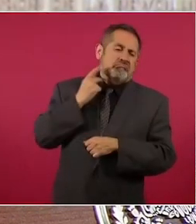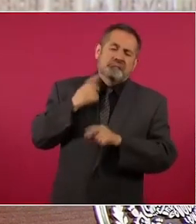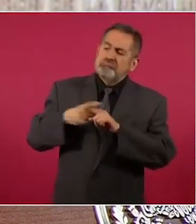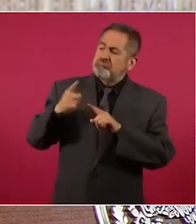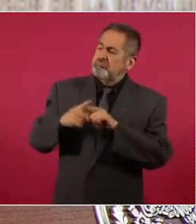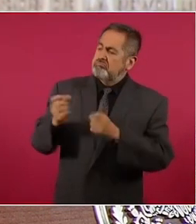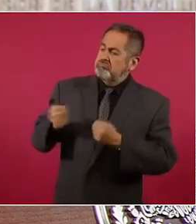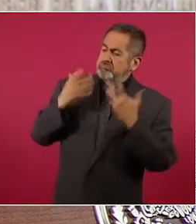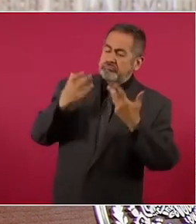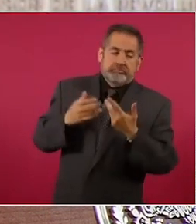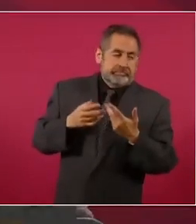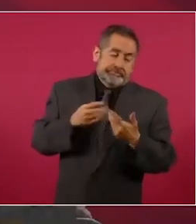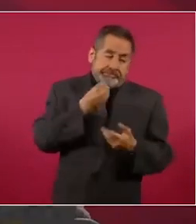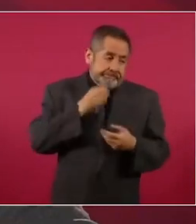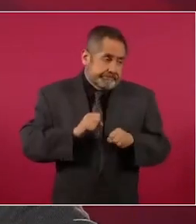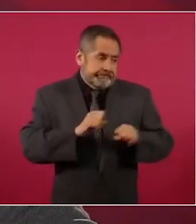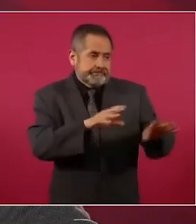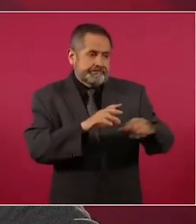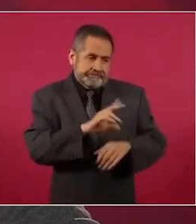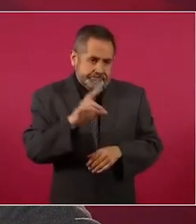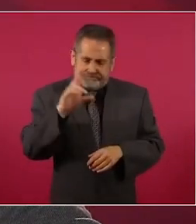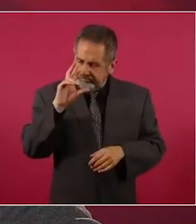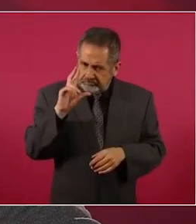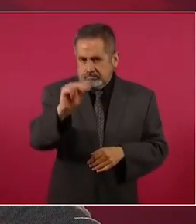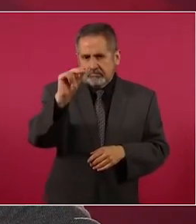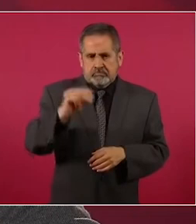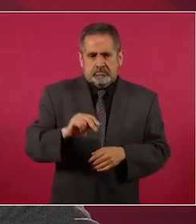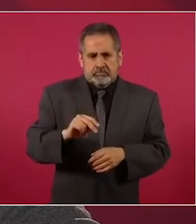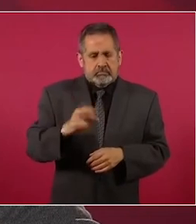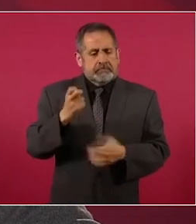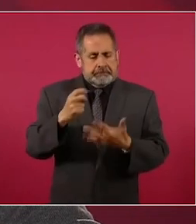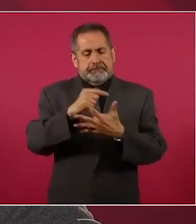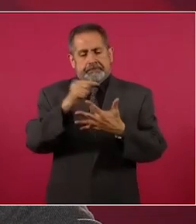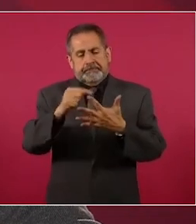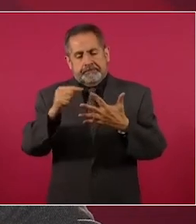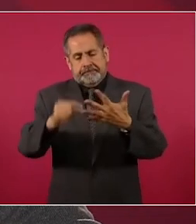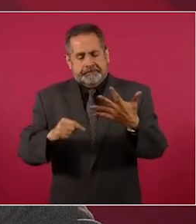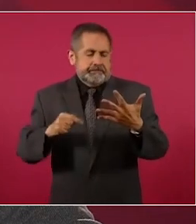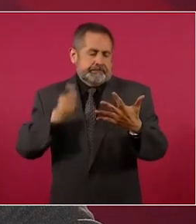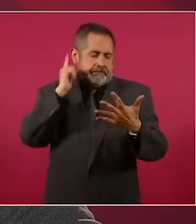Entonces, así me gustaría que fuese